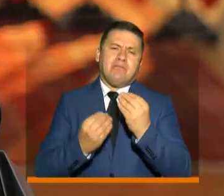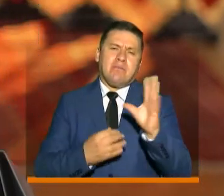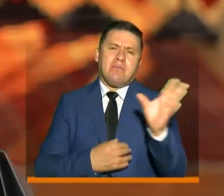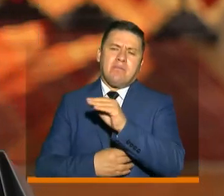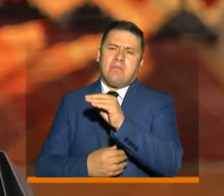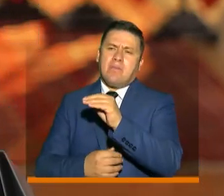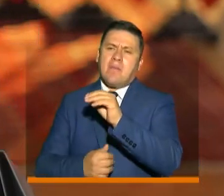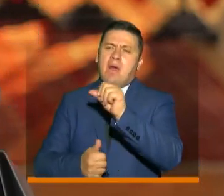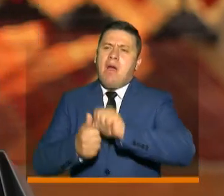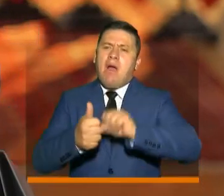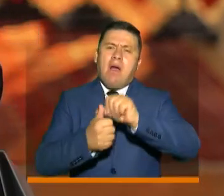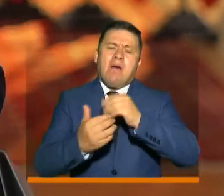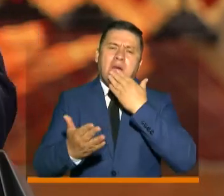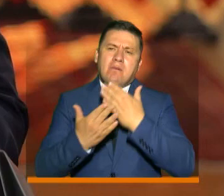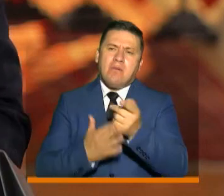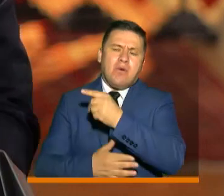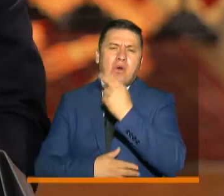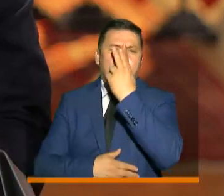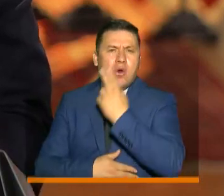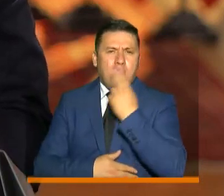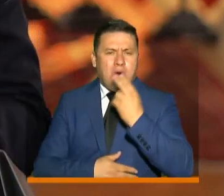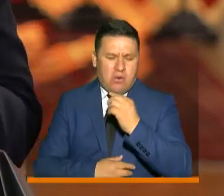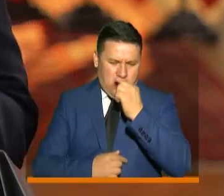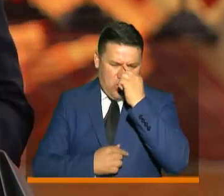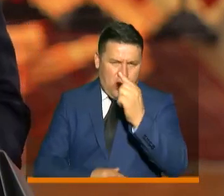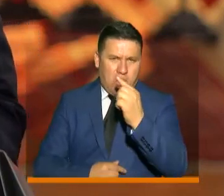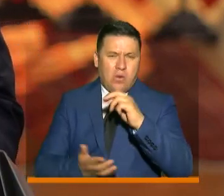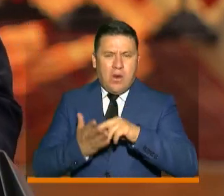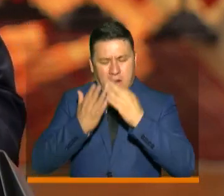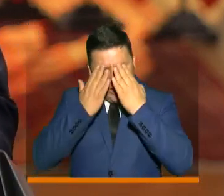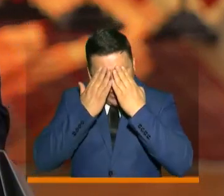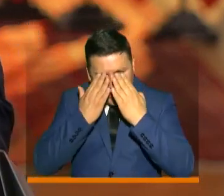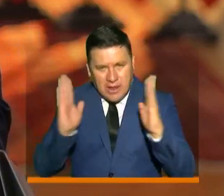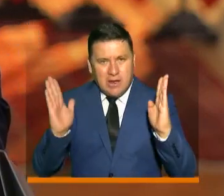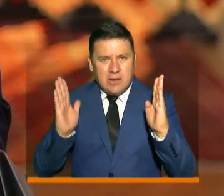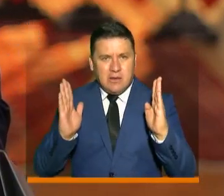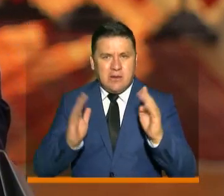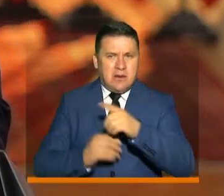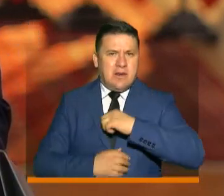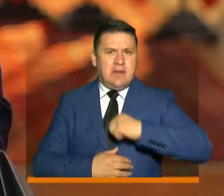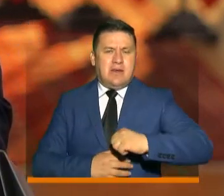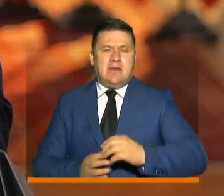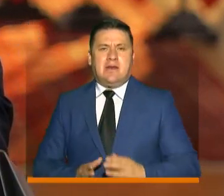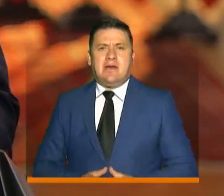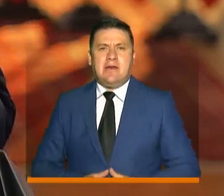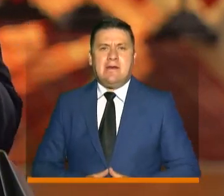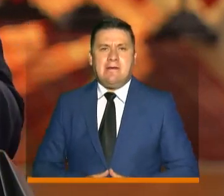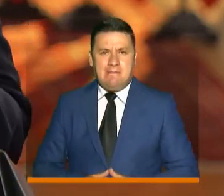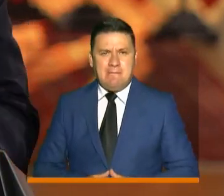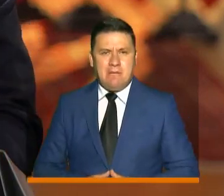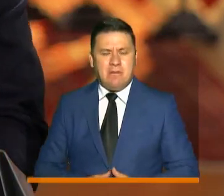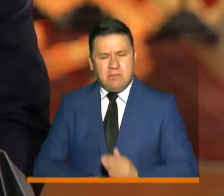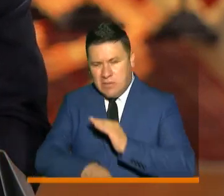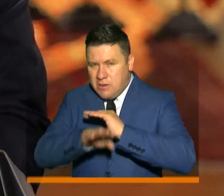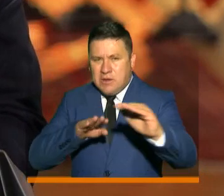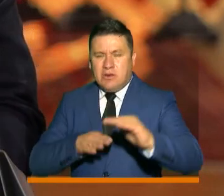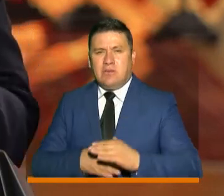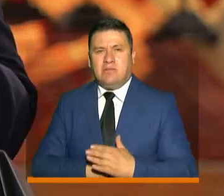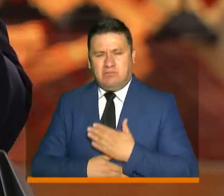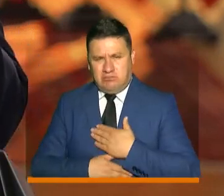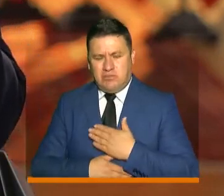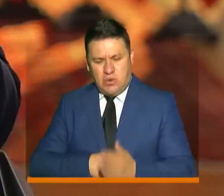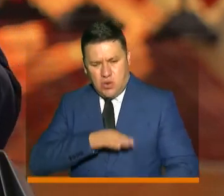ustedes por su compromiso genuino con la democracia y el estado de derecho los invito a